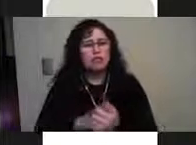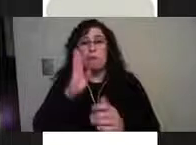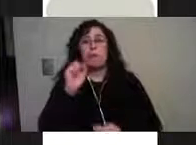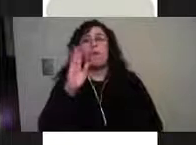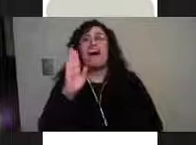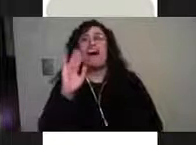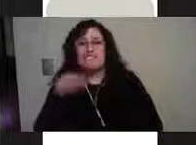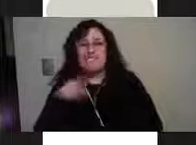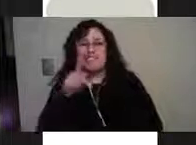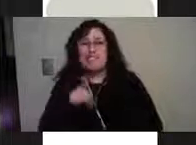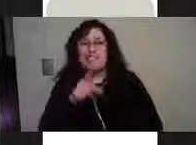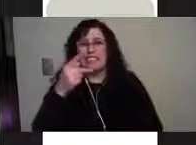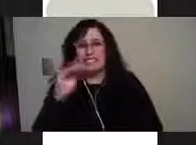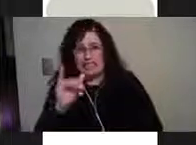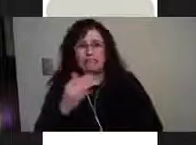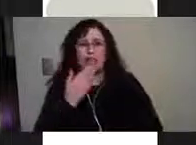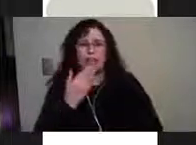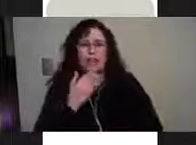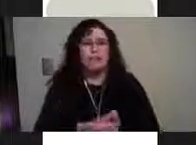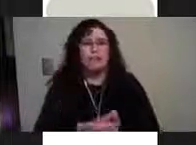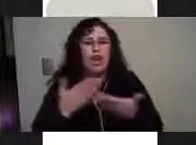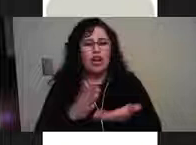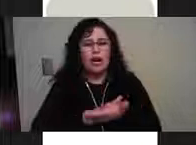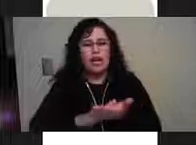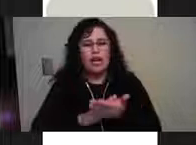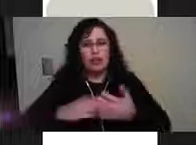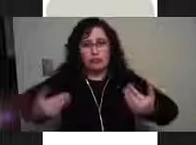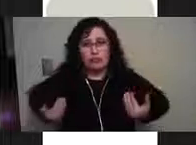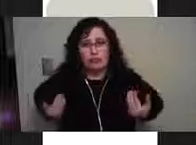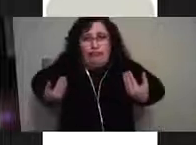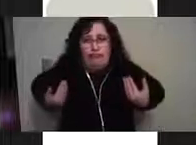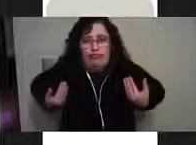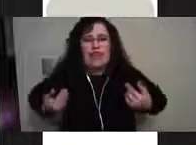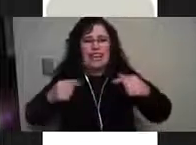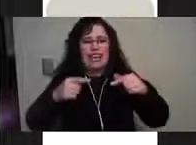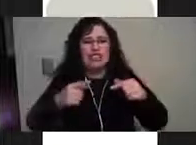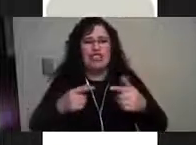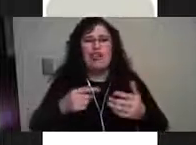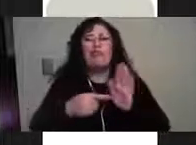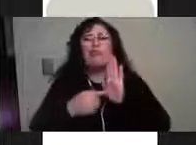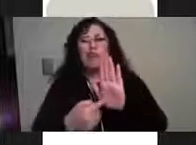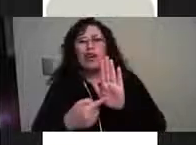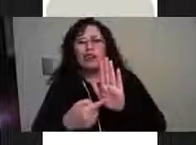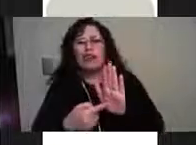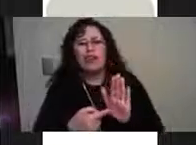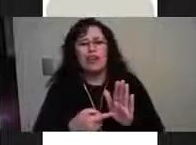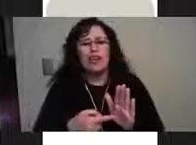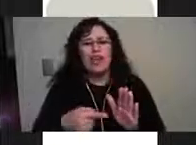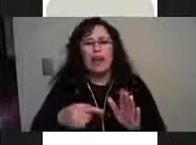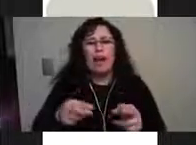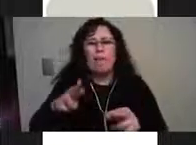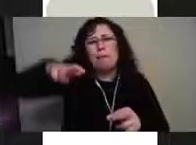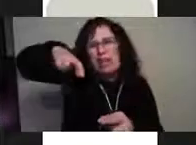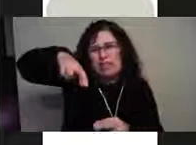Hiperextensión de ambas extremidades, al suspender los polaxilas también es un signo precoz, ¿cierto? Las miembros inferiores quedan en tijera, como